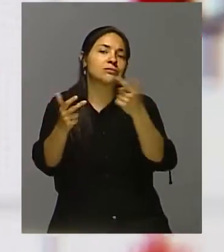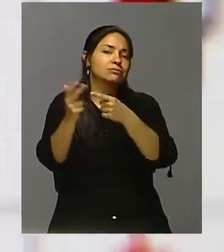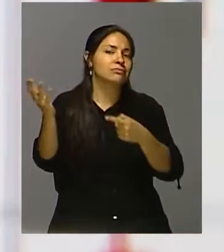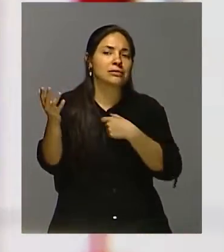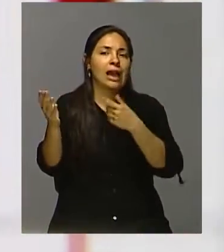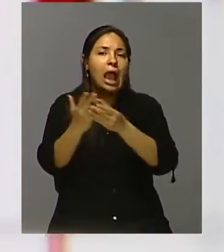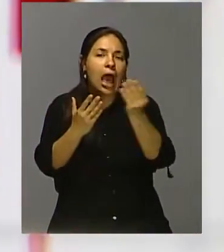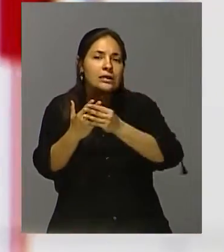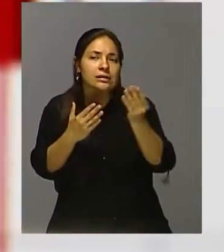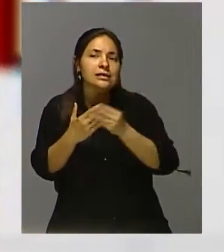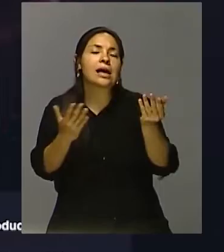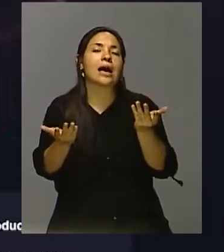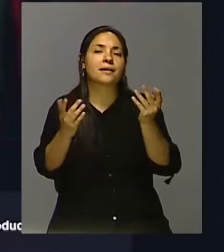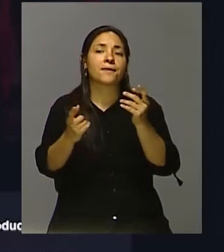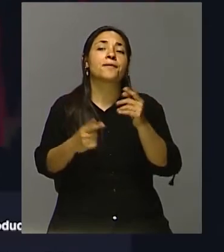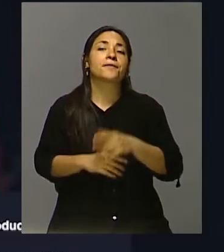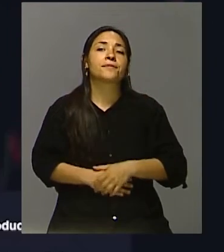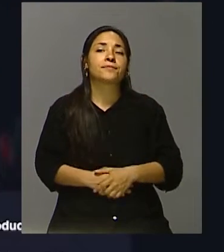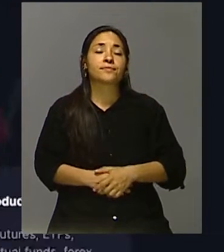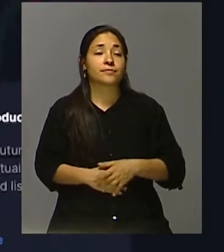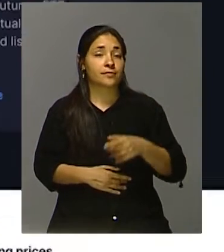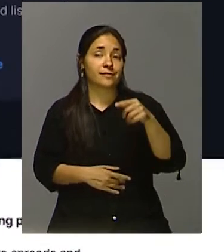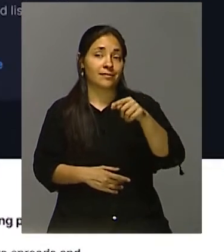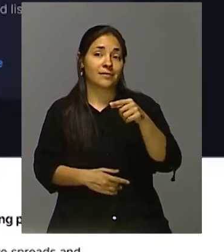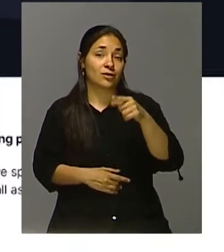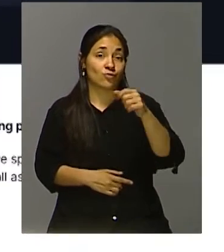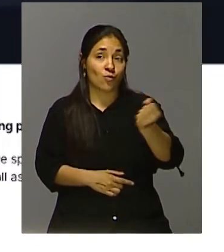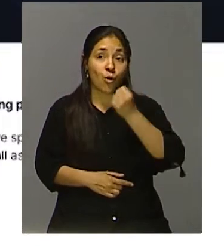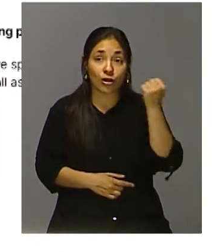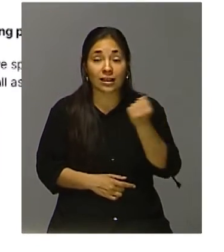digo, esto excede si eso es importante, esencial